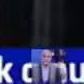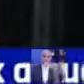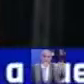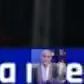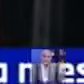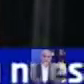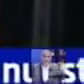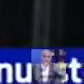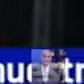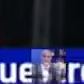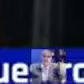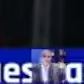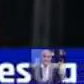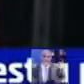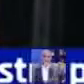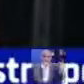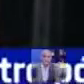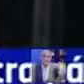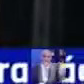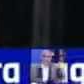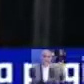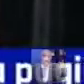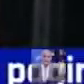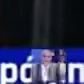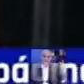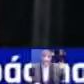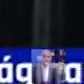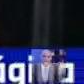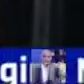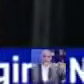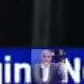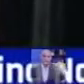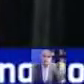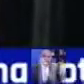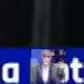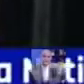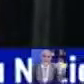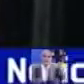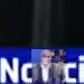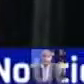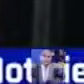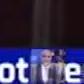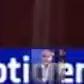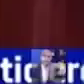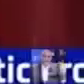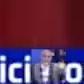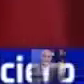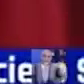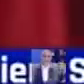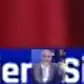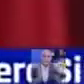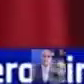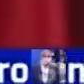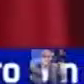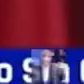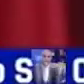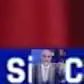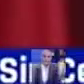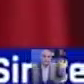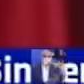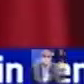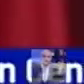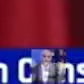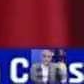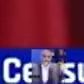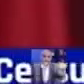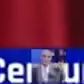México, ayer en la Ciudad de México, hoy en Chihuahua, el presidente Andrés Manuel López Obrador pues se refiera con